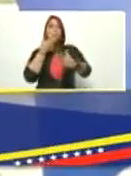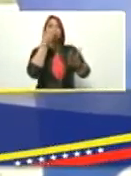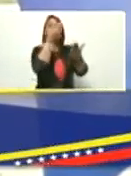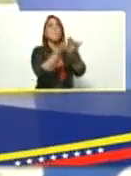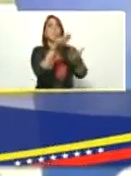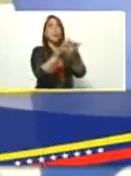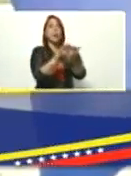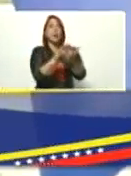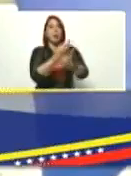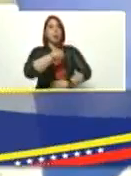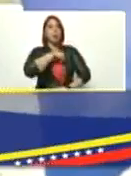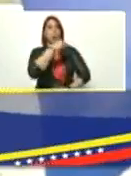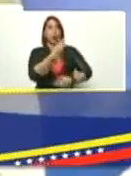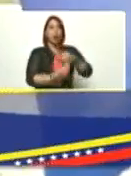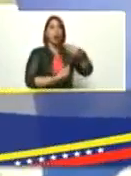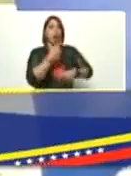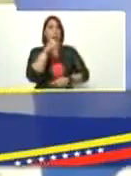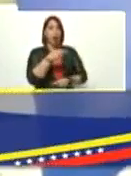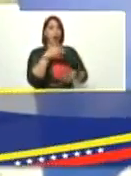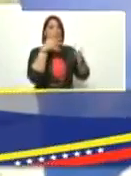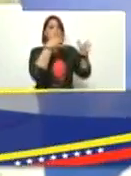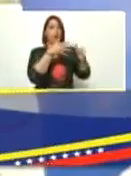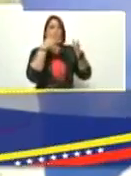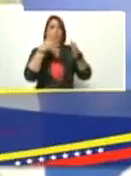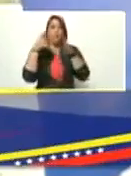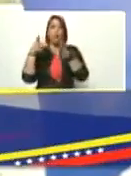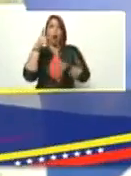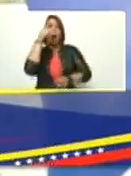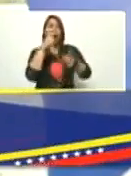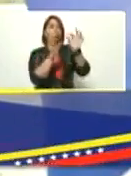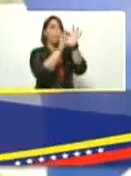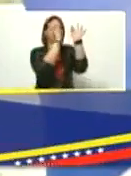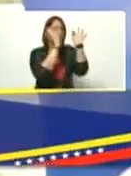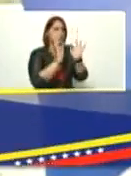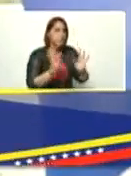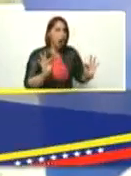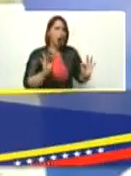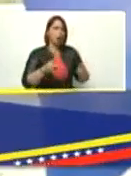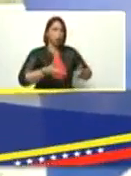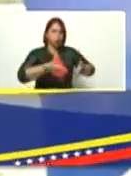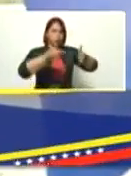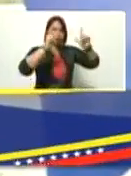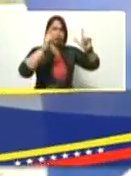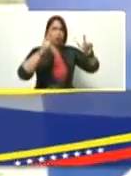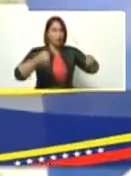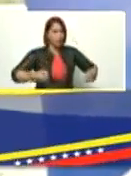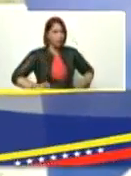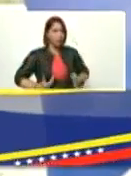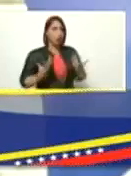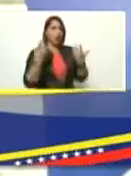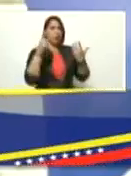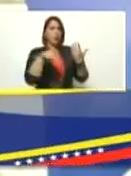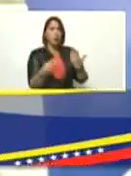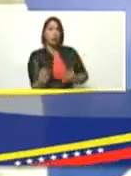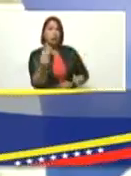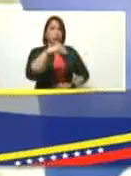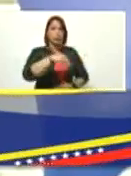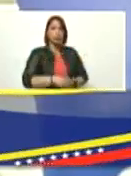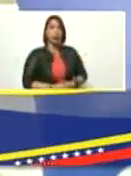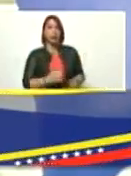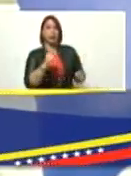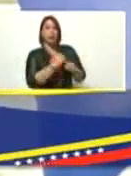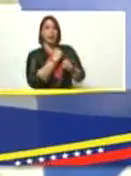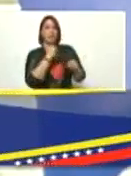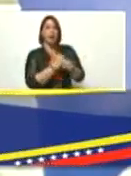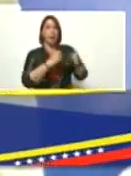que hacemos. Estas recomendaciones, de alguna manera, permitirán nutrir, además, el trabajo